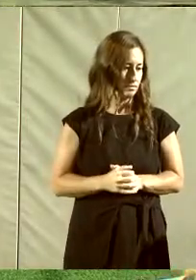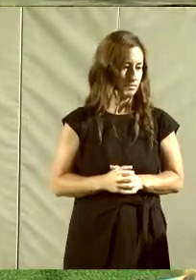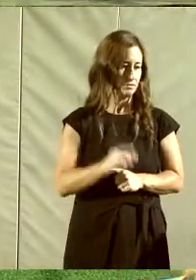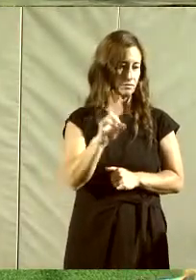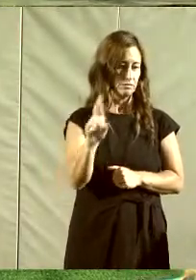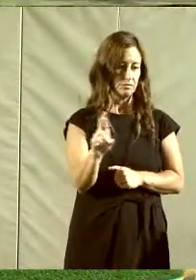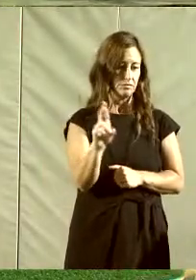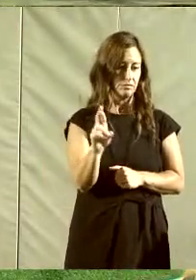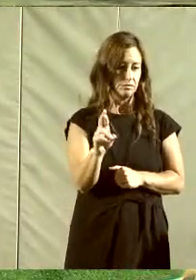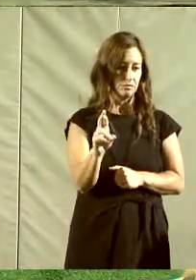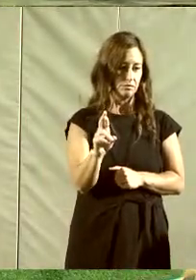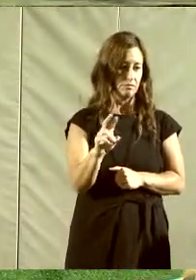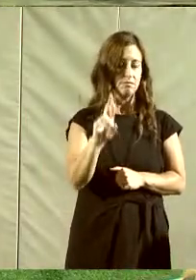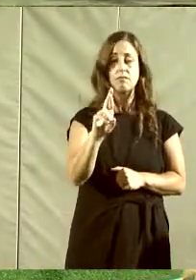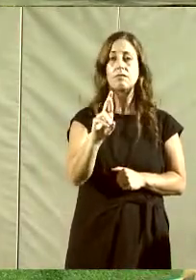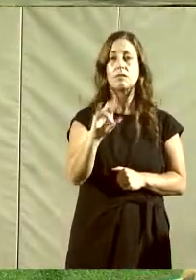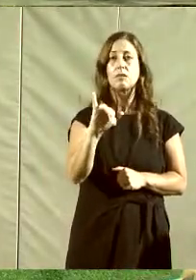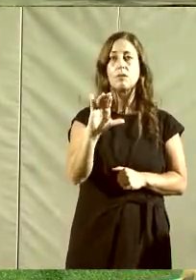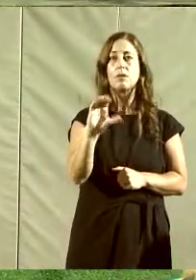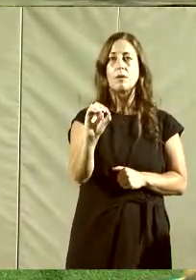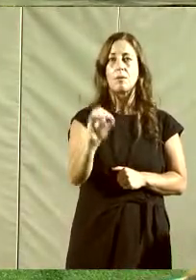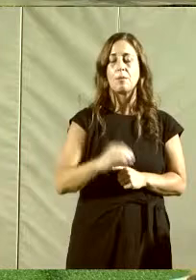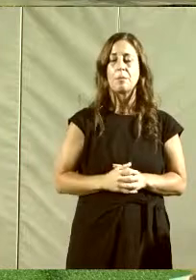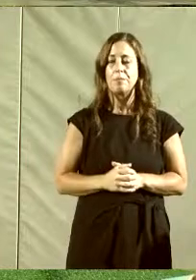Robert Carlos Santillan Rico.